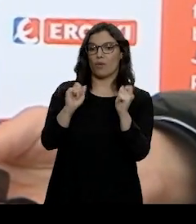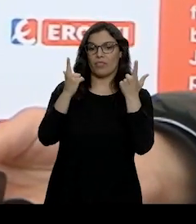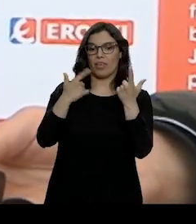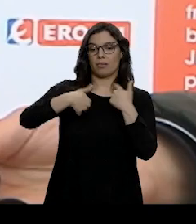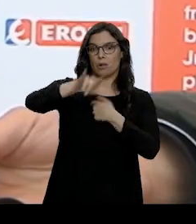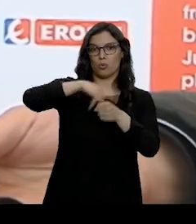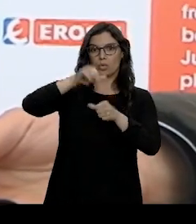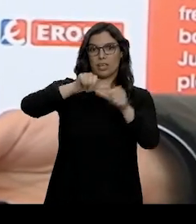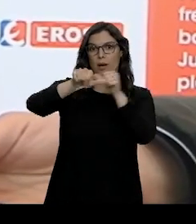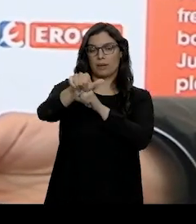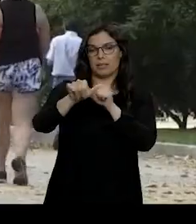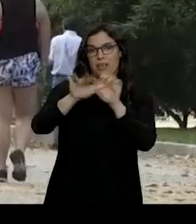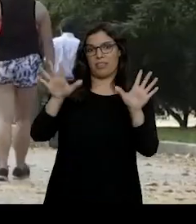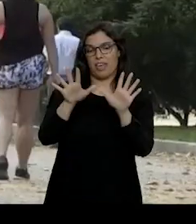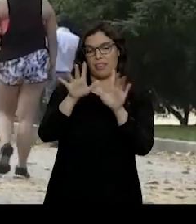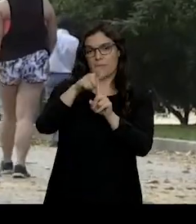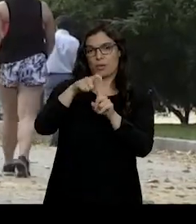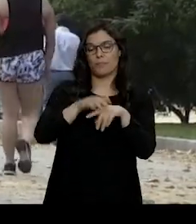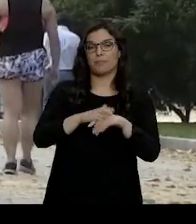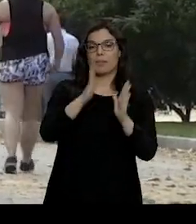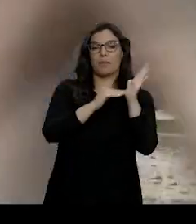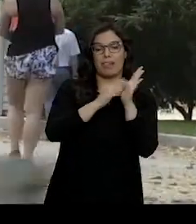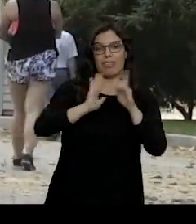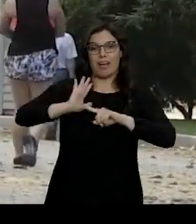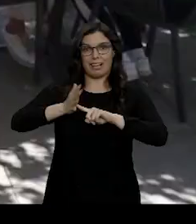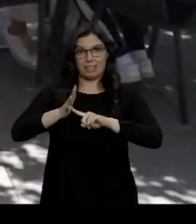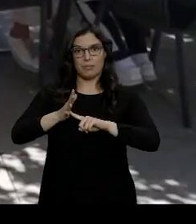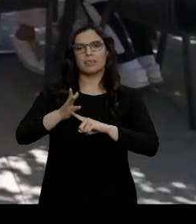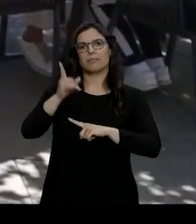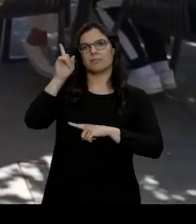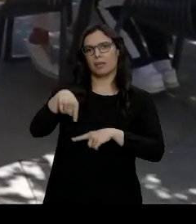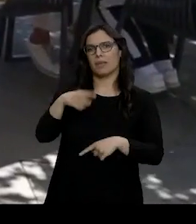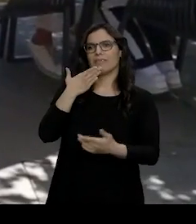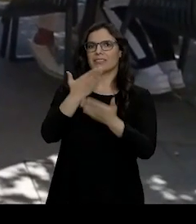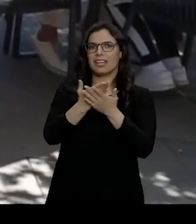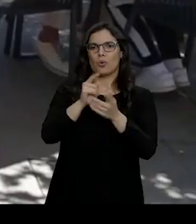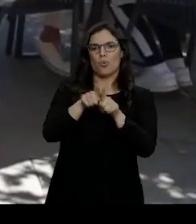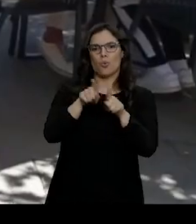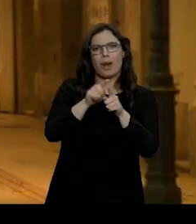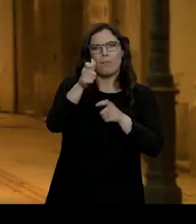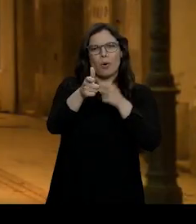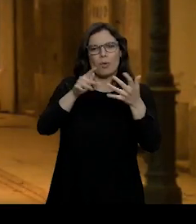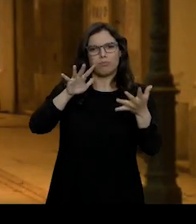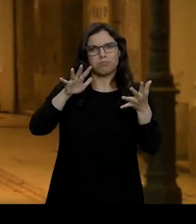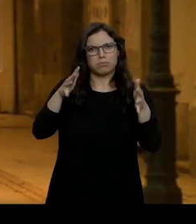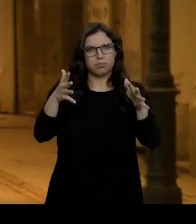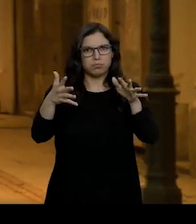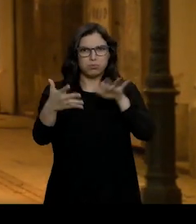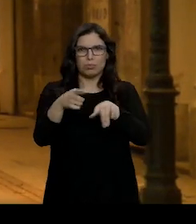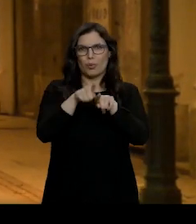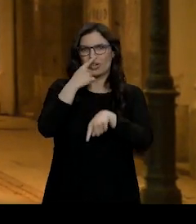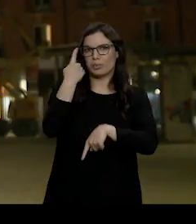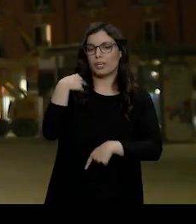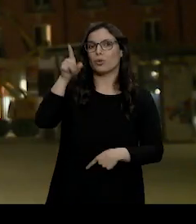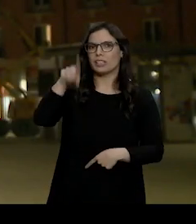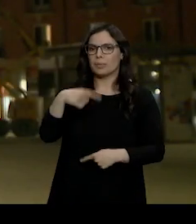del próximo lunes 10 de mayo. Valencia y Castilla-La Mancha abogan también por una desescalada prudente y se posicionan sobre